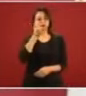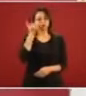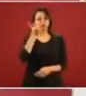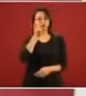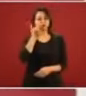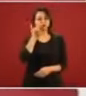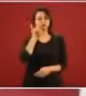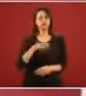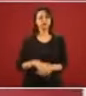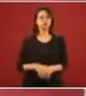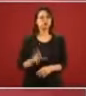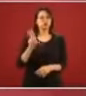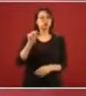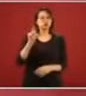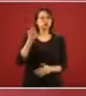son como 80 mil millones,